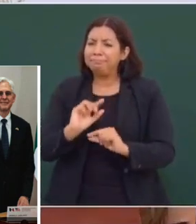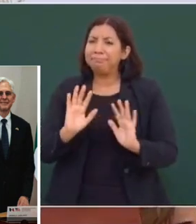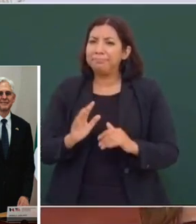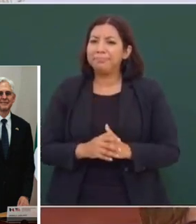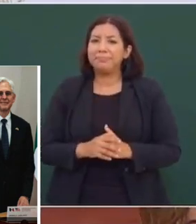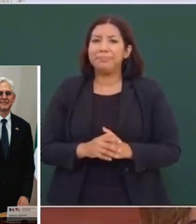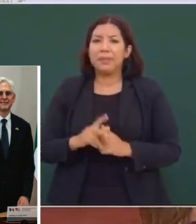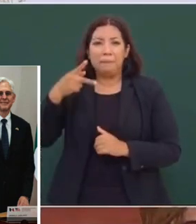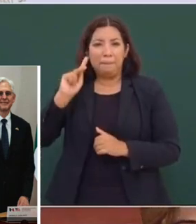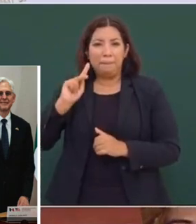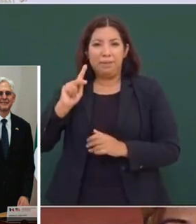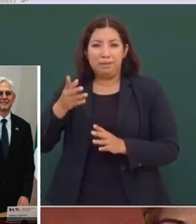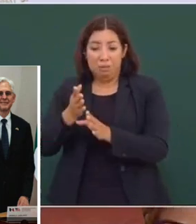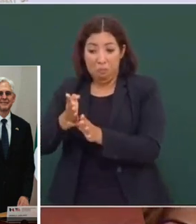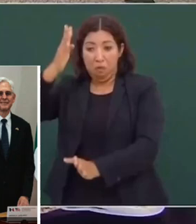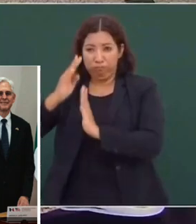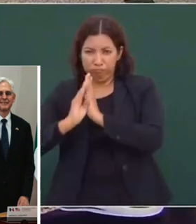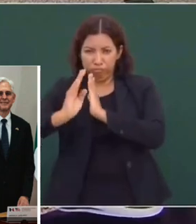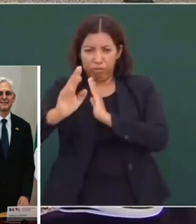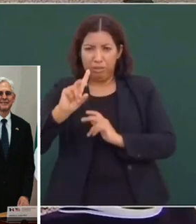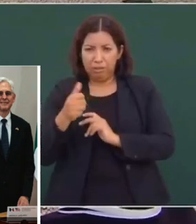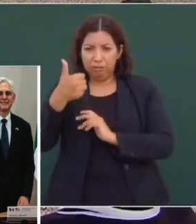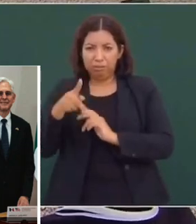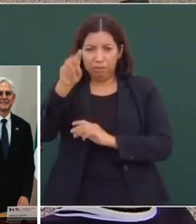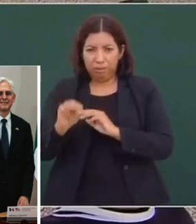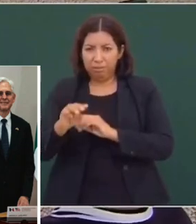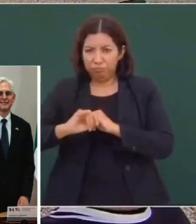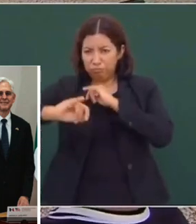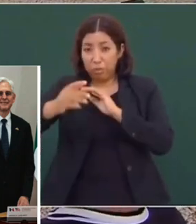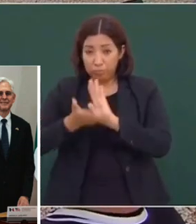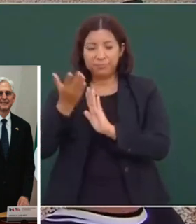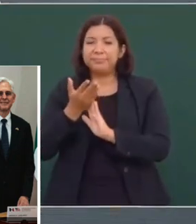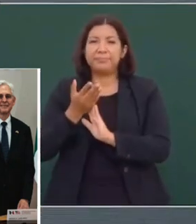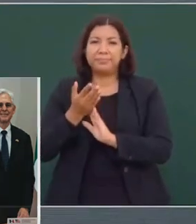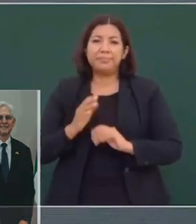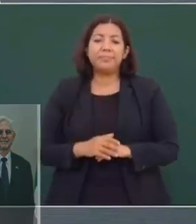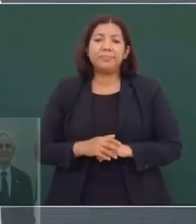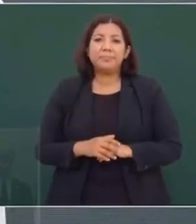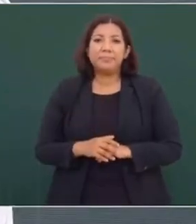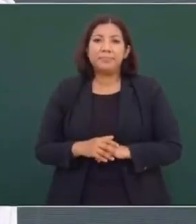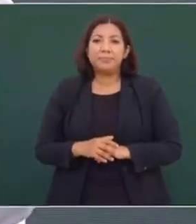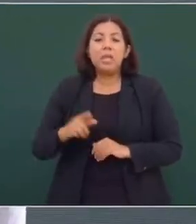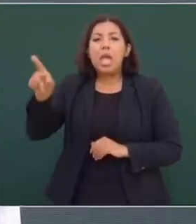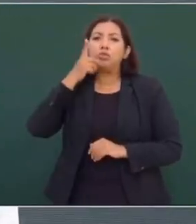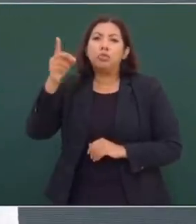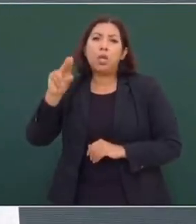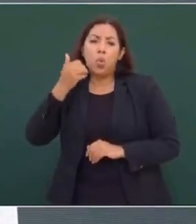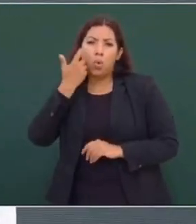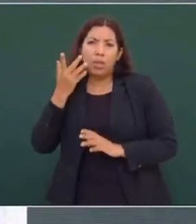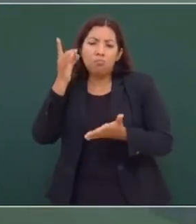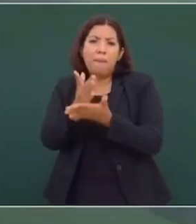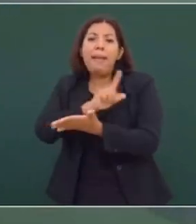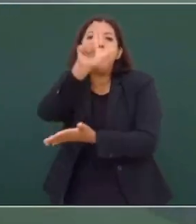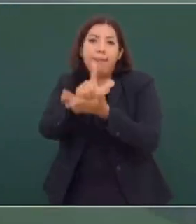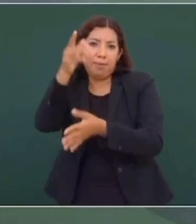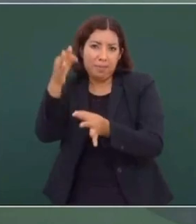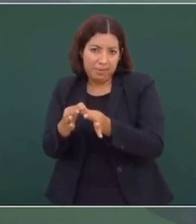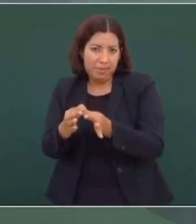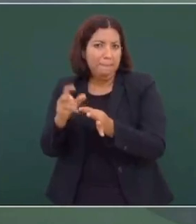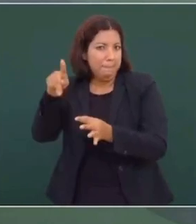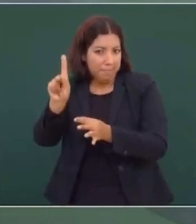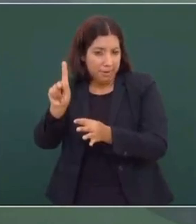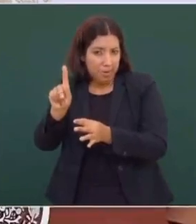no se van a construir los 36 kilómetros y ellos no quieren hacerlo. Eso es lo que nos expresaron. Quieren cumplir la ley, pero no están de